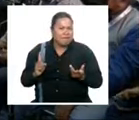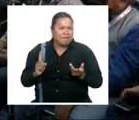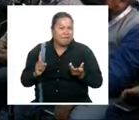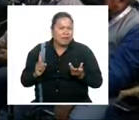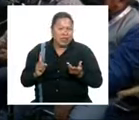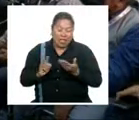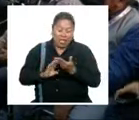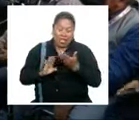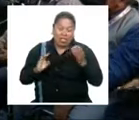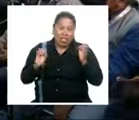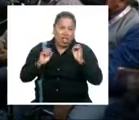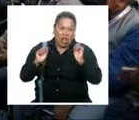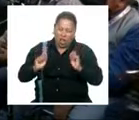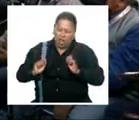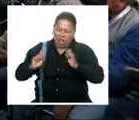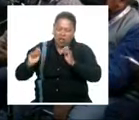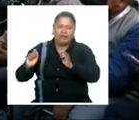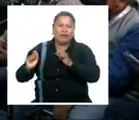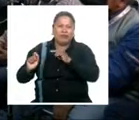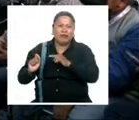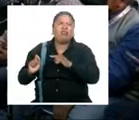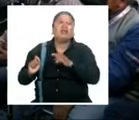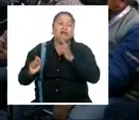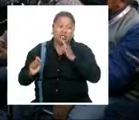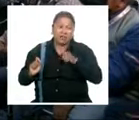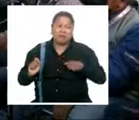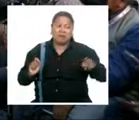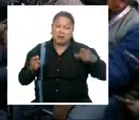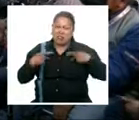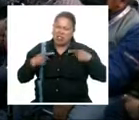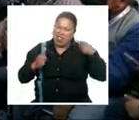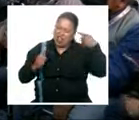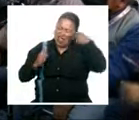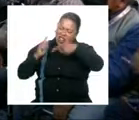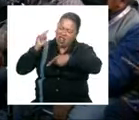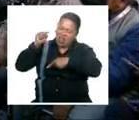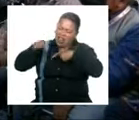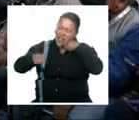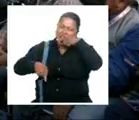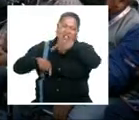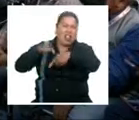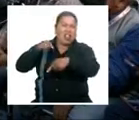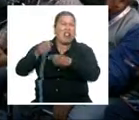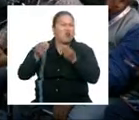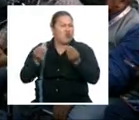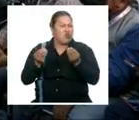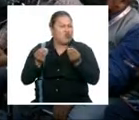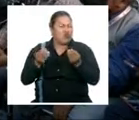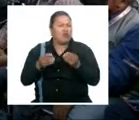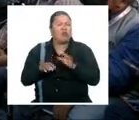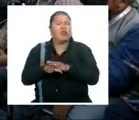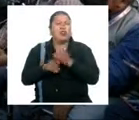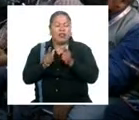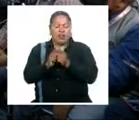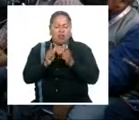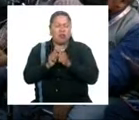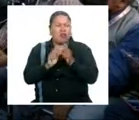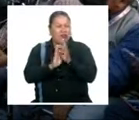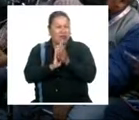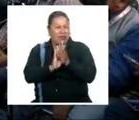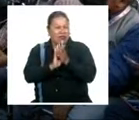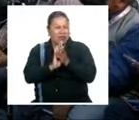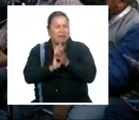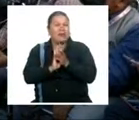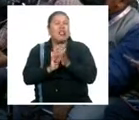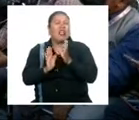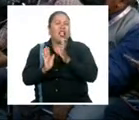su nombramiento también pues traía señalamientos con respecto a un grupo en WhatsApp donde aparentemente se